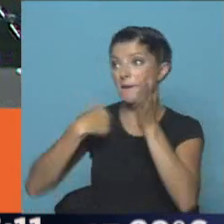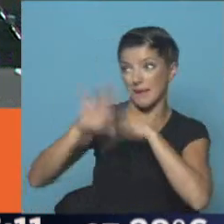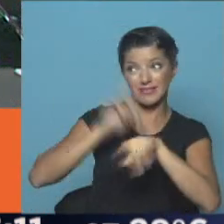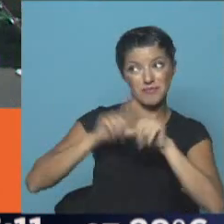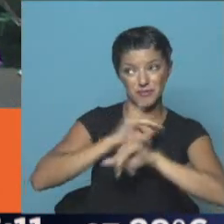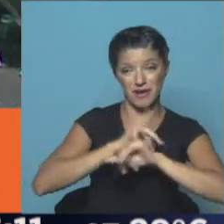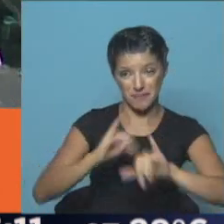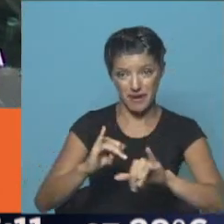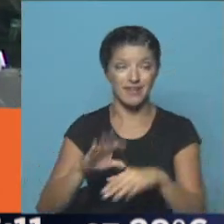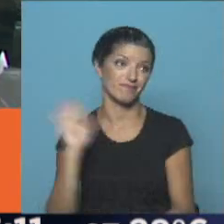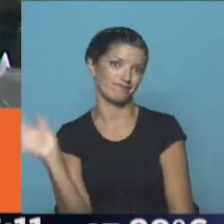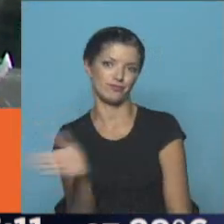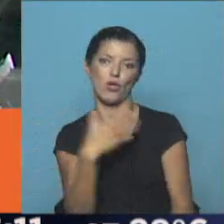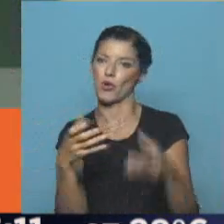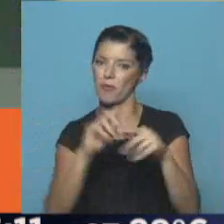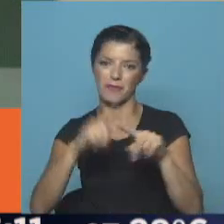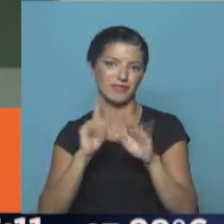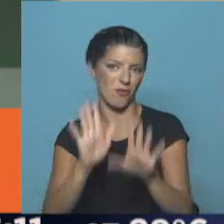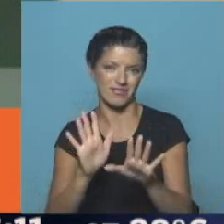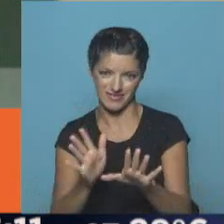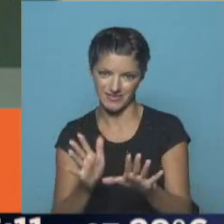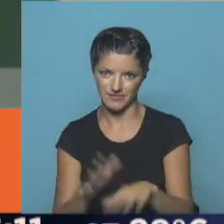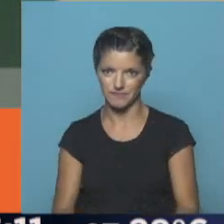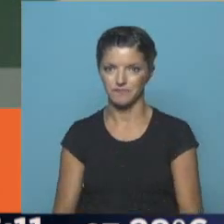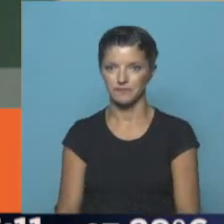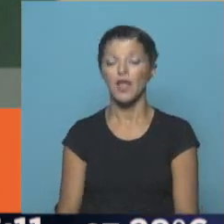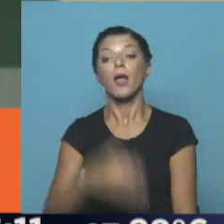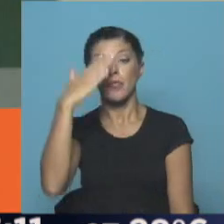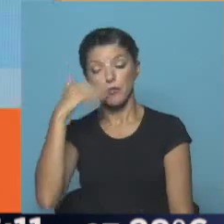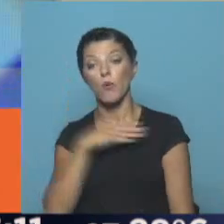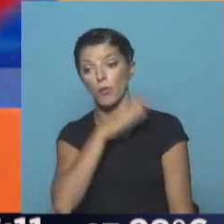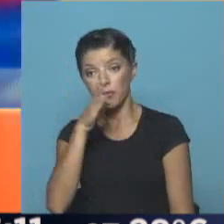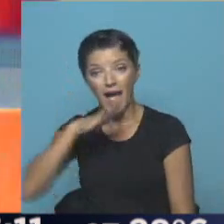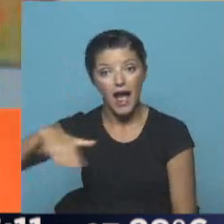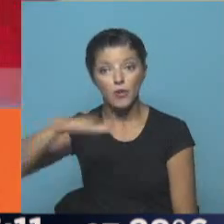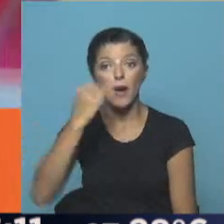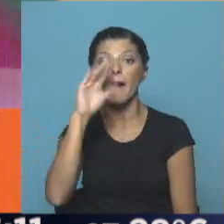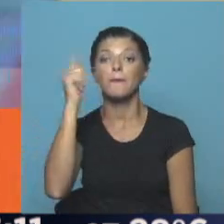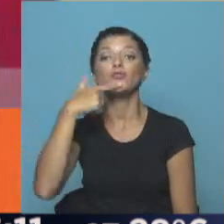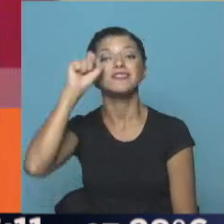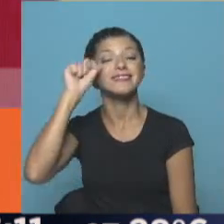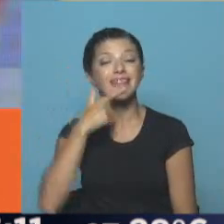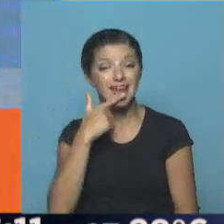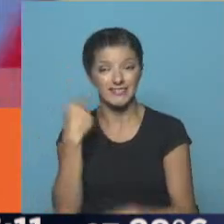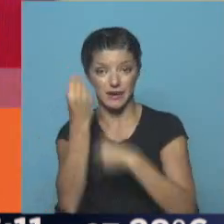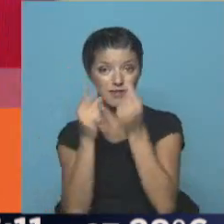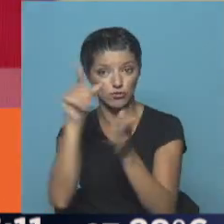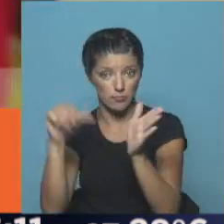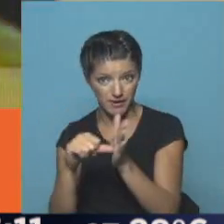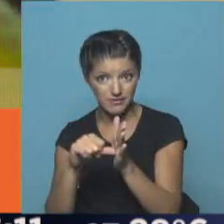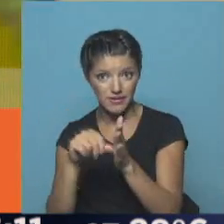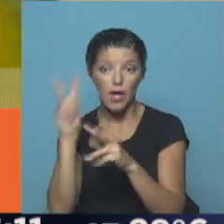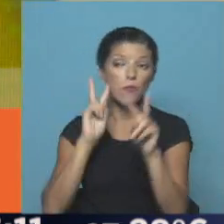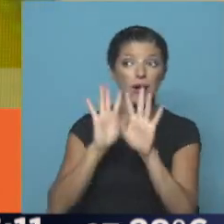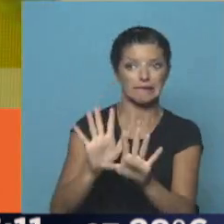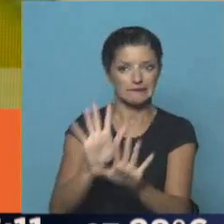campaña, esto lo aceptan todos los partidos tradicionales de Europa. Después cuando van a Bruselas, es decir, cuando van a representar a su país en Bruselas, tratan de atenuar las críticas,